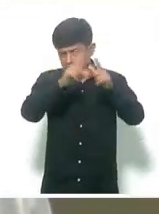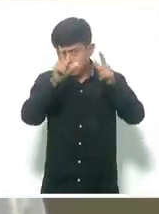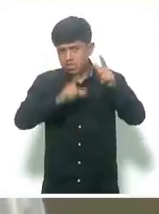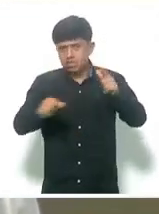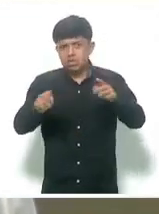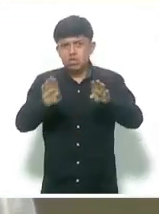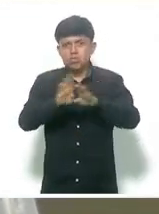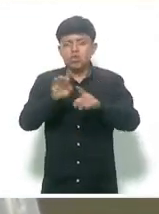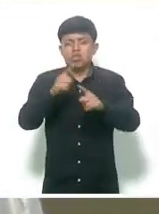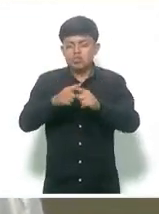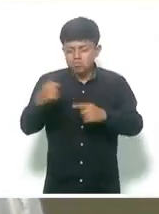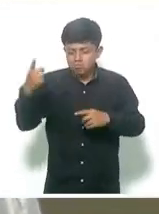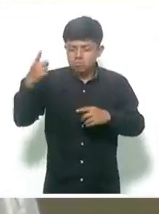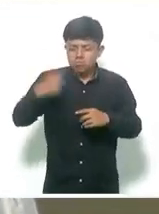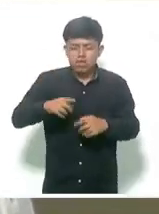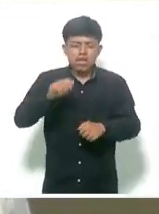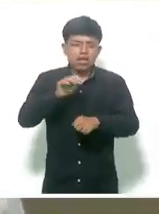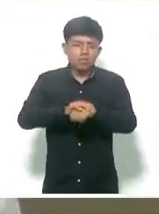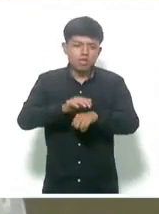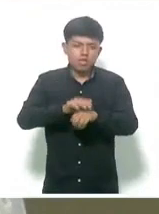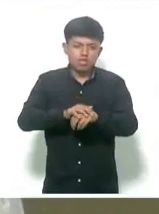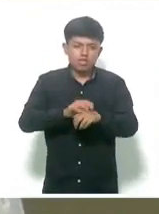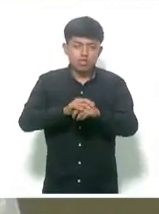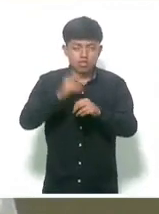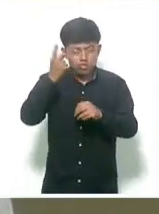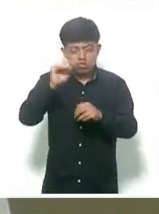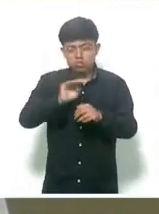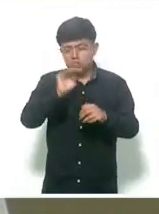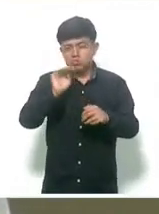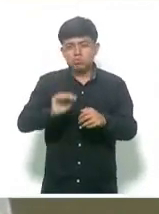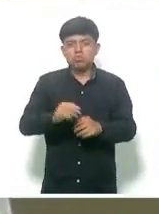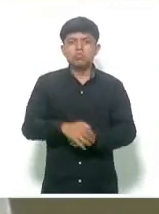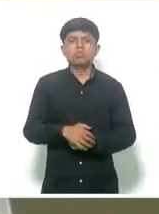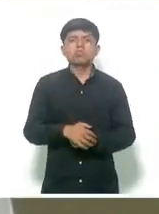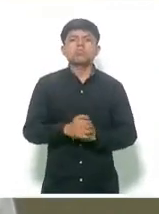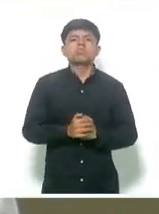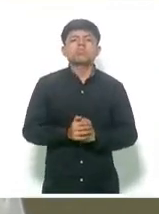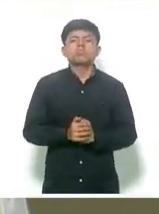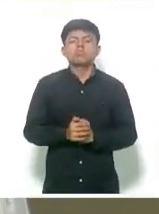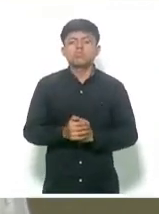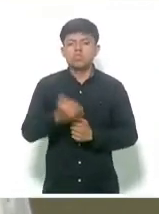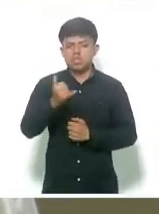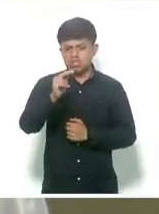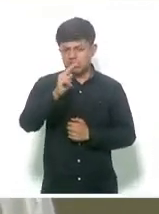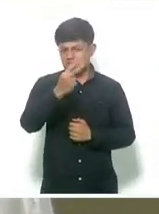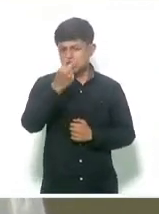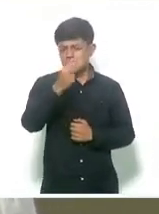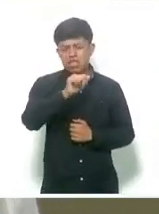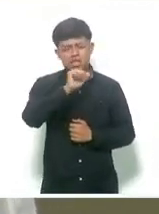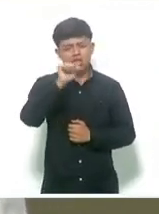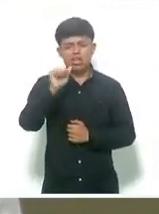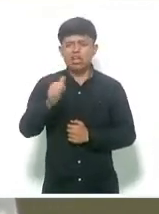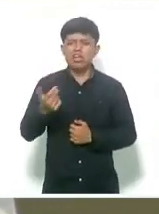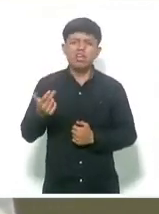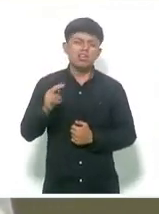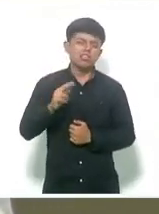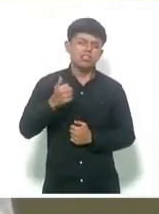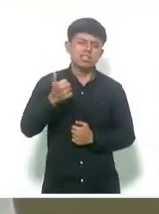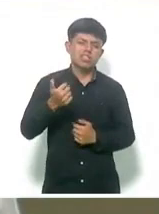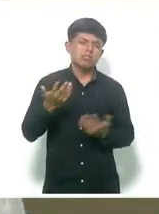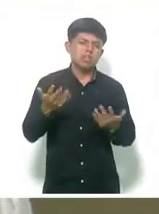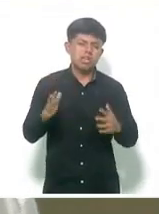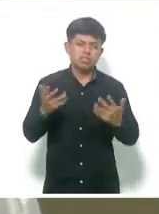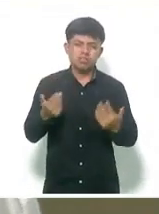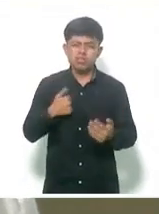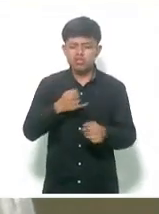bajo el mando de mi querido y gran amigo que en paz descanse Tomás morlet y del 82 al 86 Pues bueno